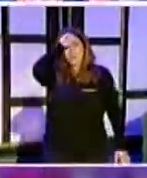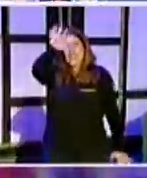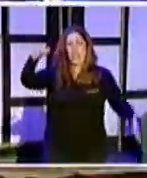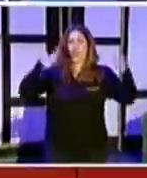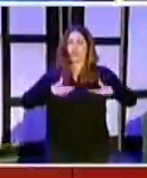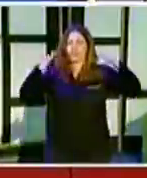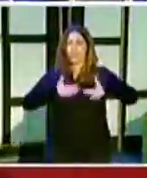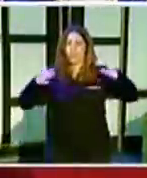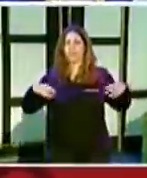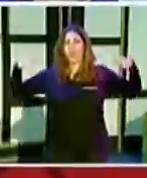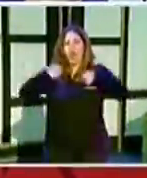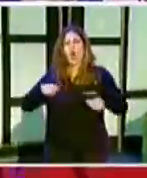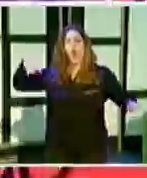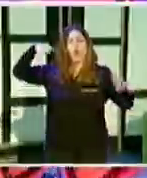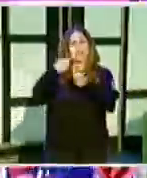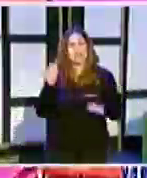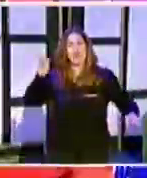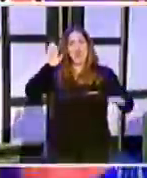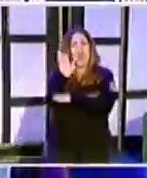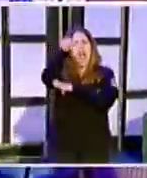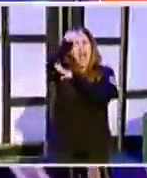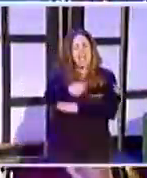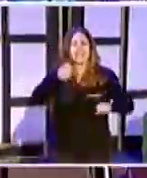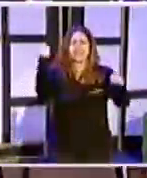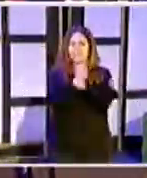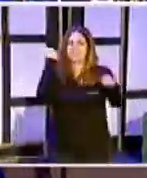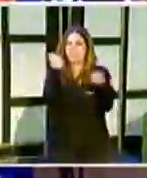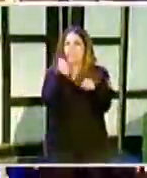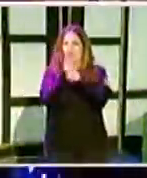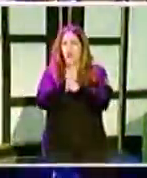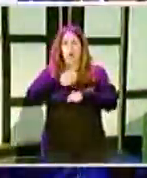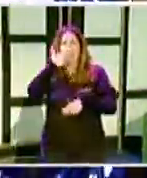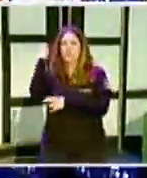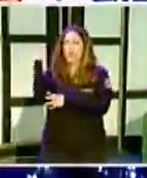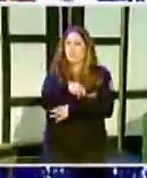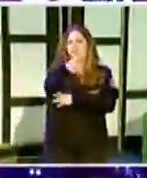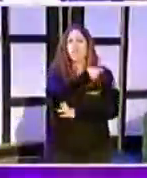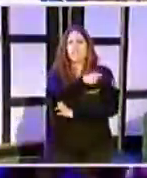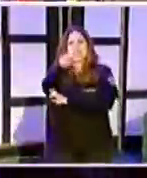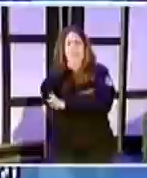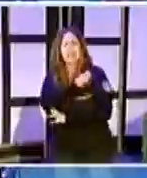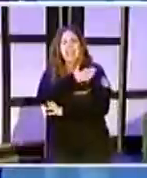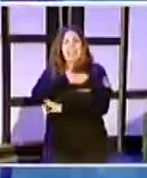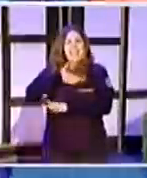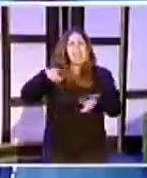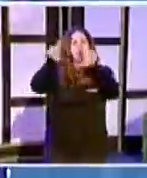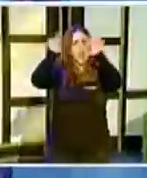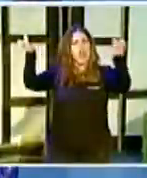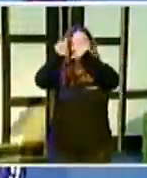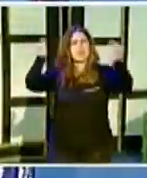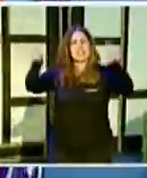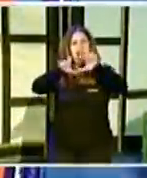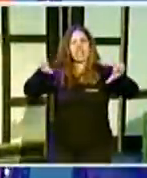para enseñarte el miserable estado de trabajo que tenemos en España. Y quieren los empresarios enterrar nuestro